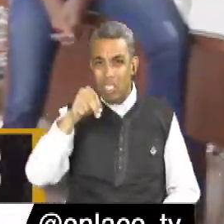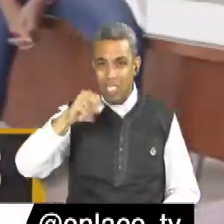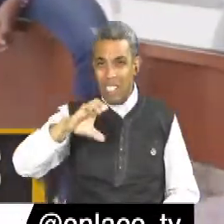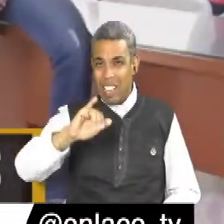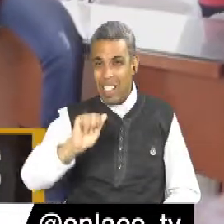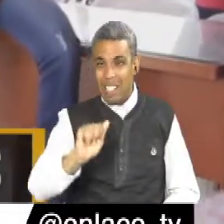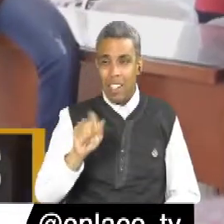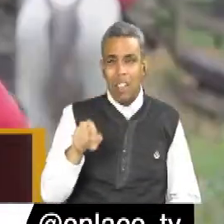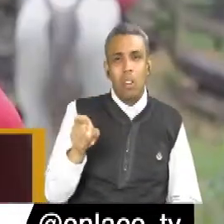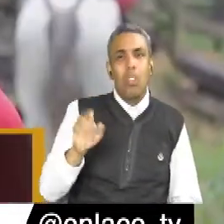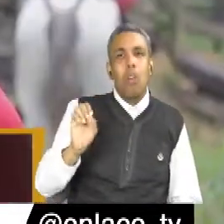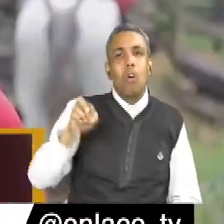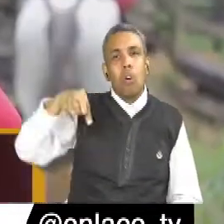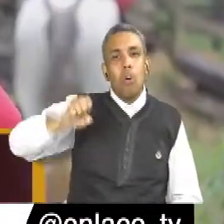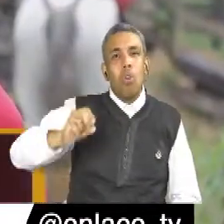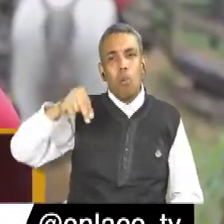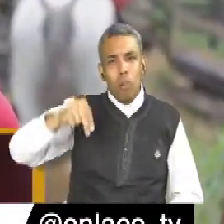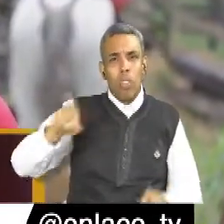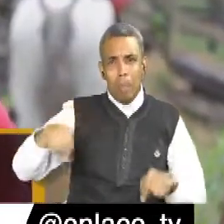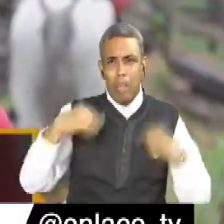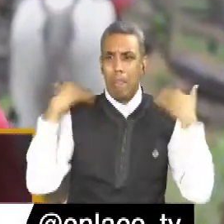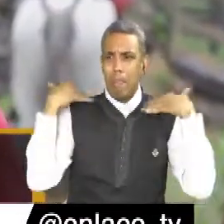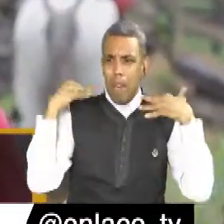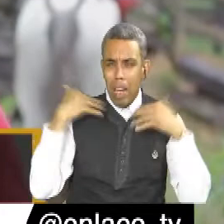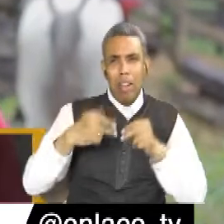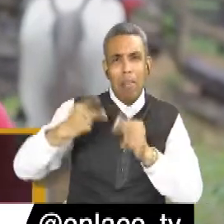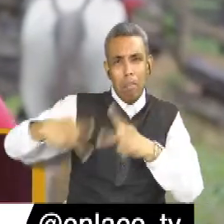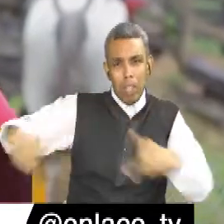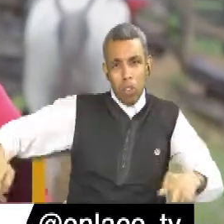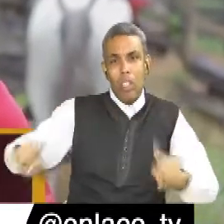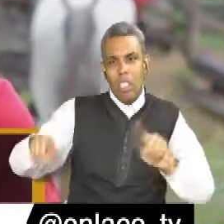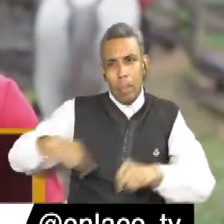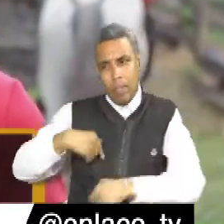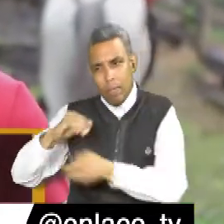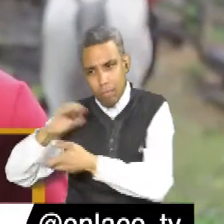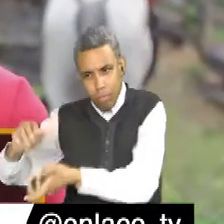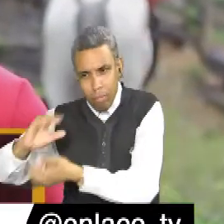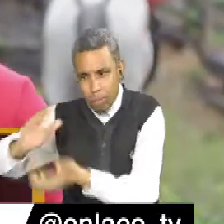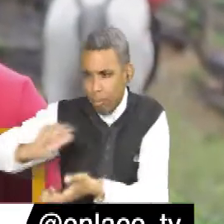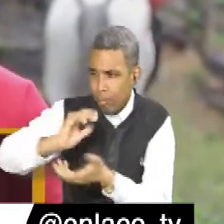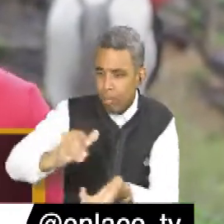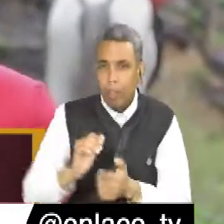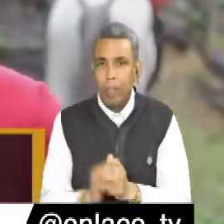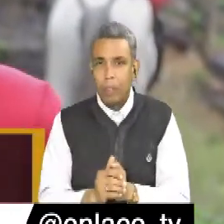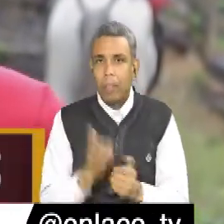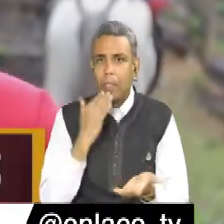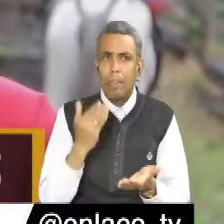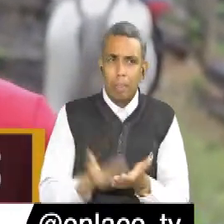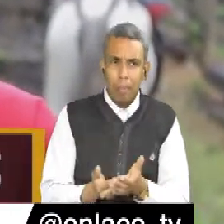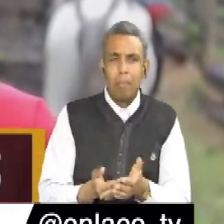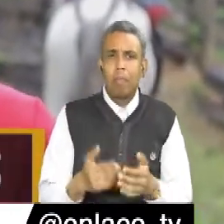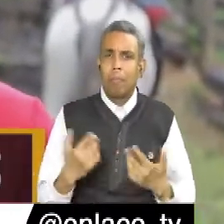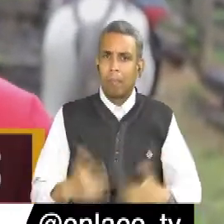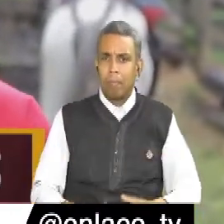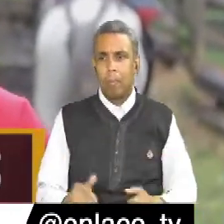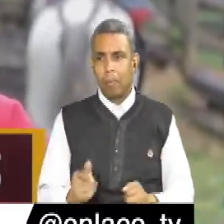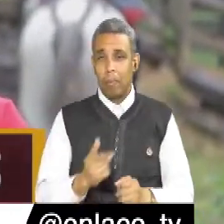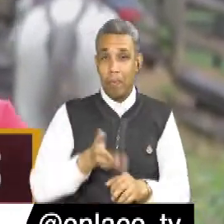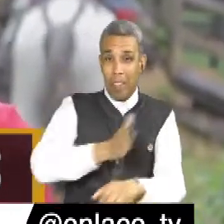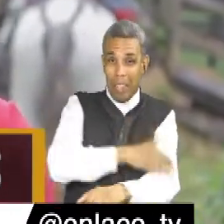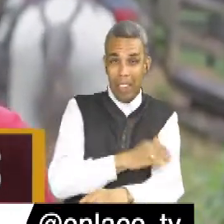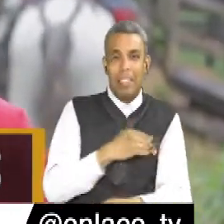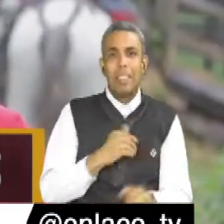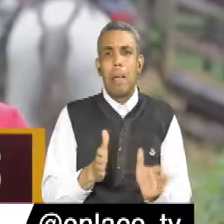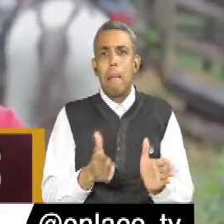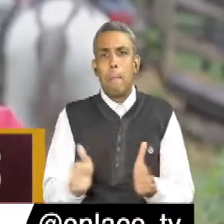corregimiento Ciénaga de Lopón. Debíamos esperar que Planeación y el Consejo Municipal de Riesgo hiciera respectivo censo para que las familias